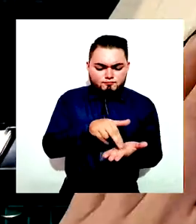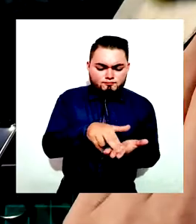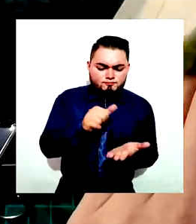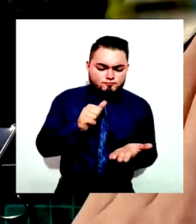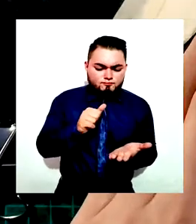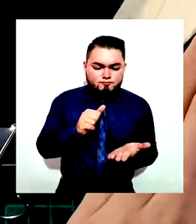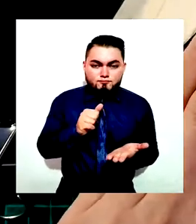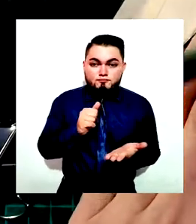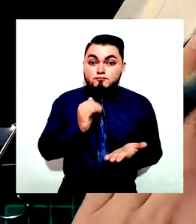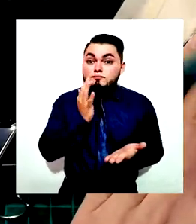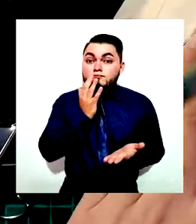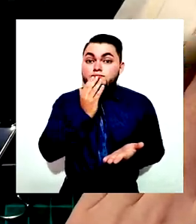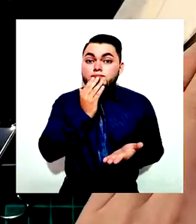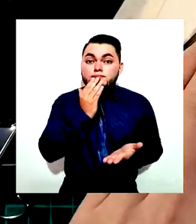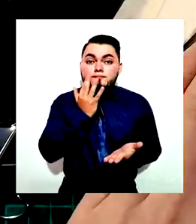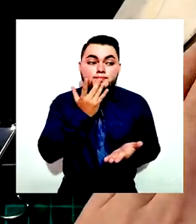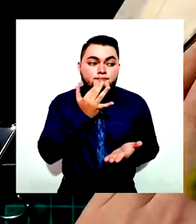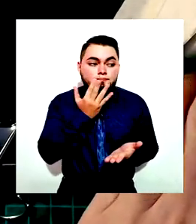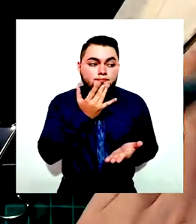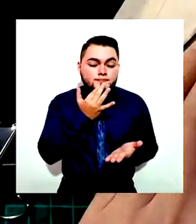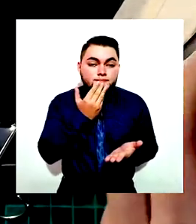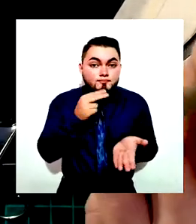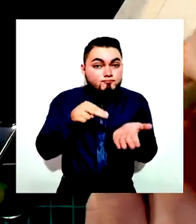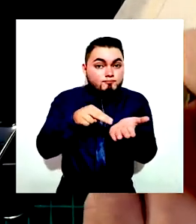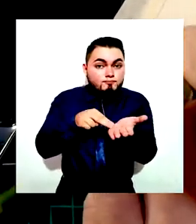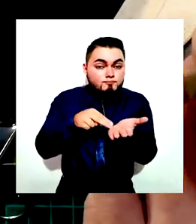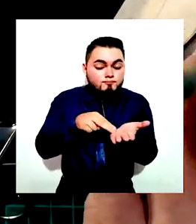un estropajo, comenzaré a aplicar la pintura.